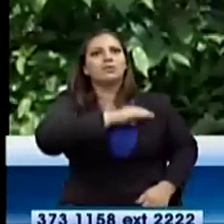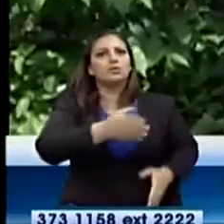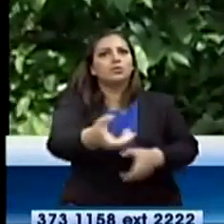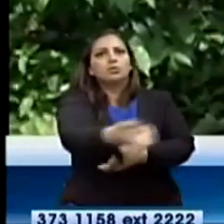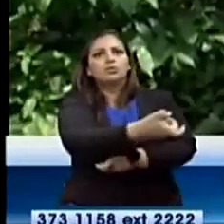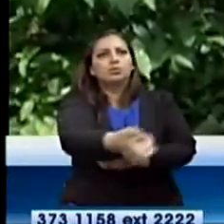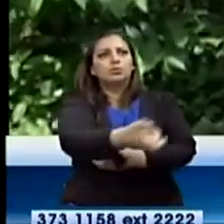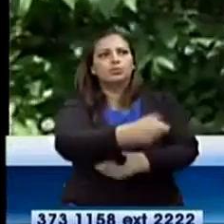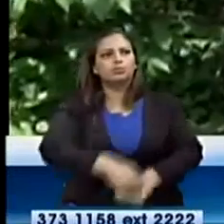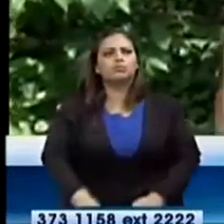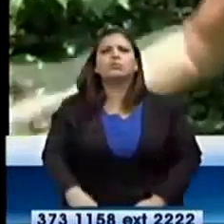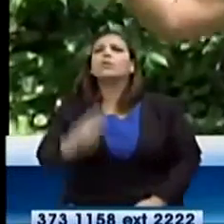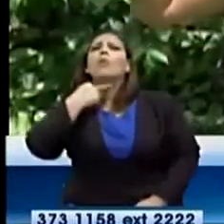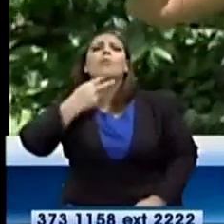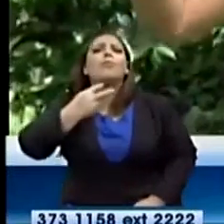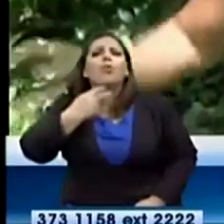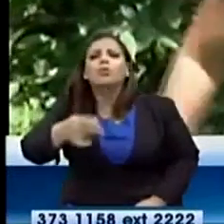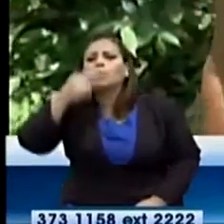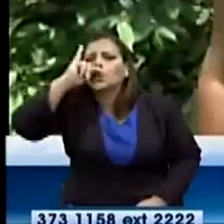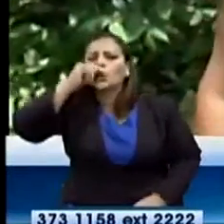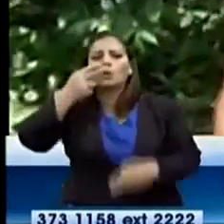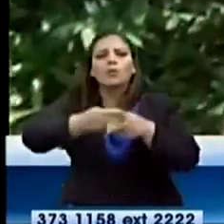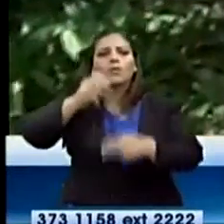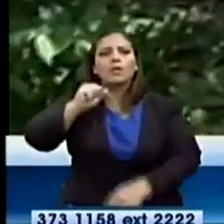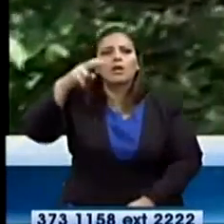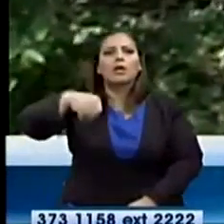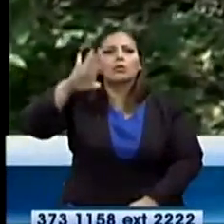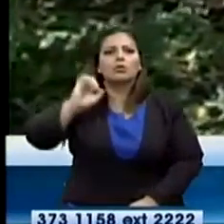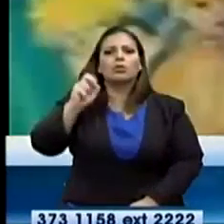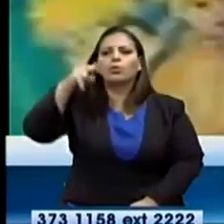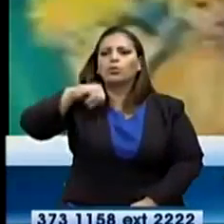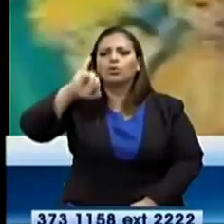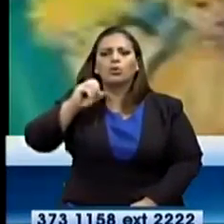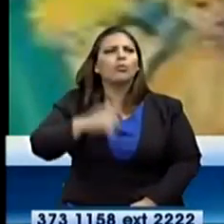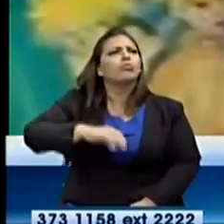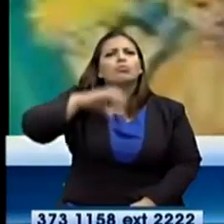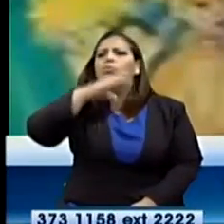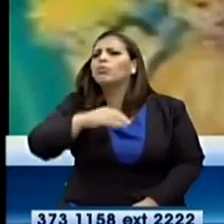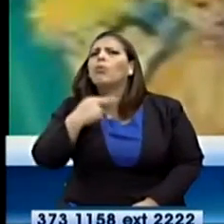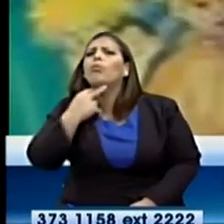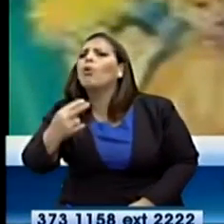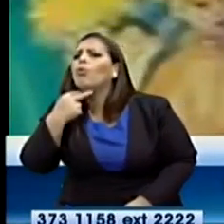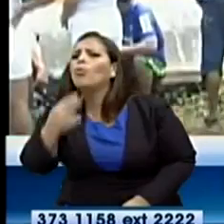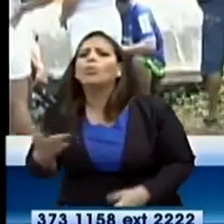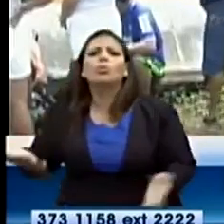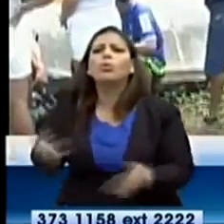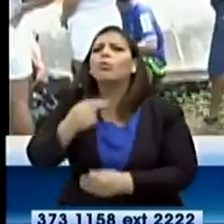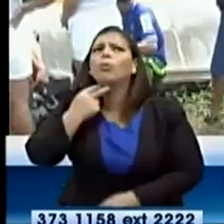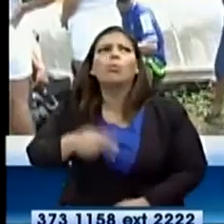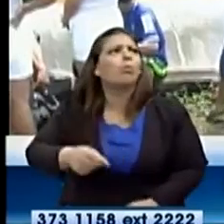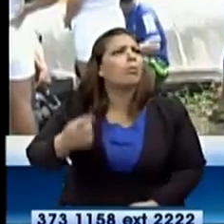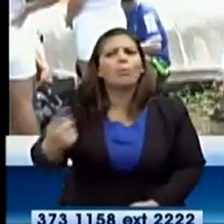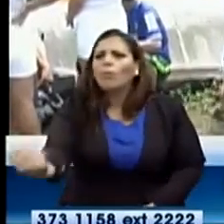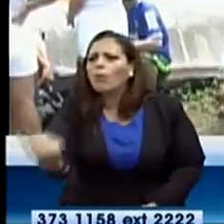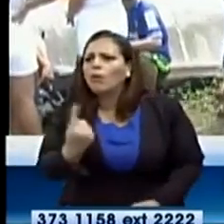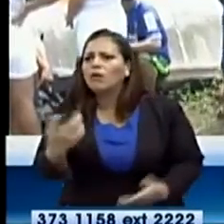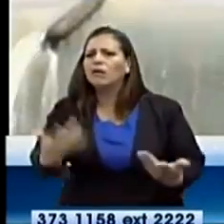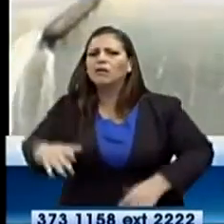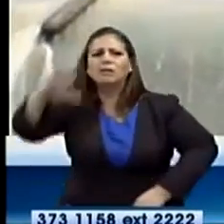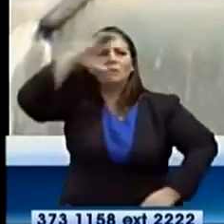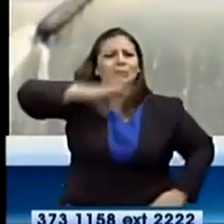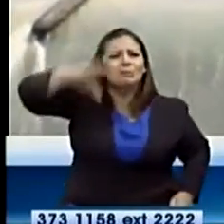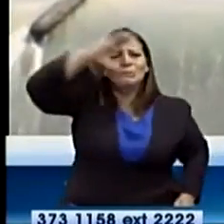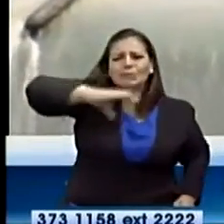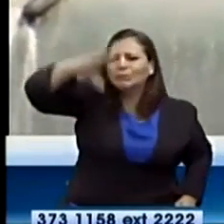Antonio, ya no me contestó y empecé busque, ya no lo encontré. Un menor de un año y 9 meses murió ahogado en el río que conduce hasta